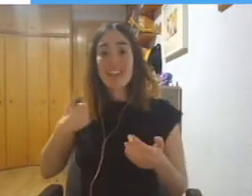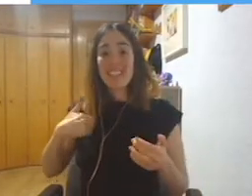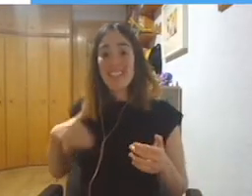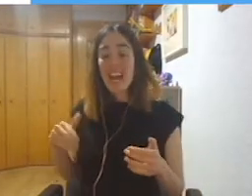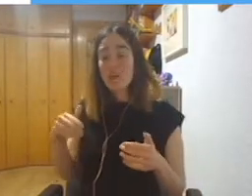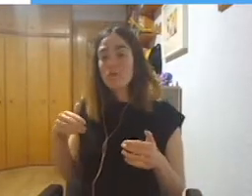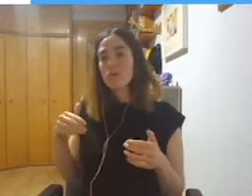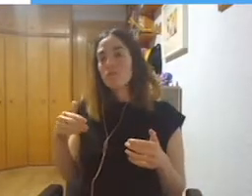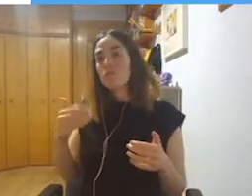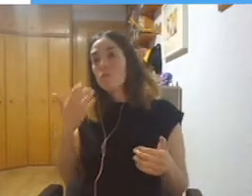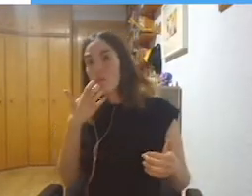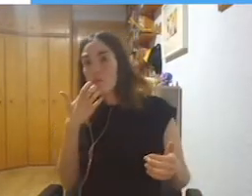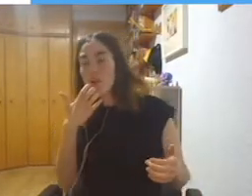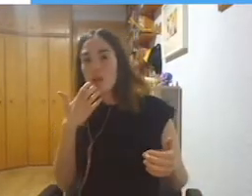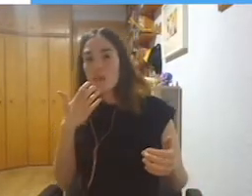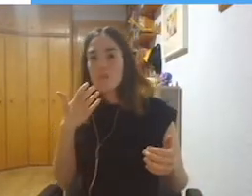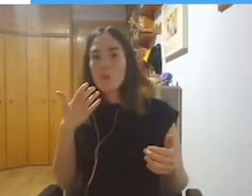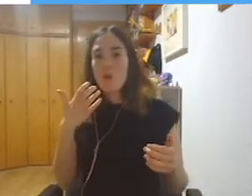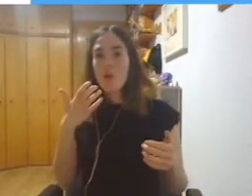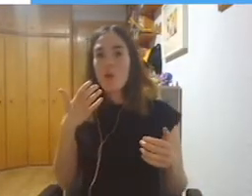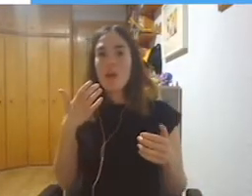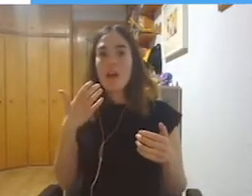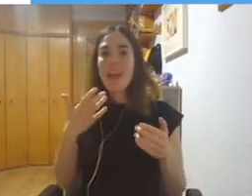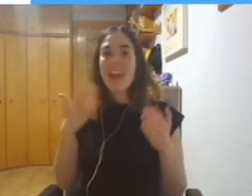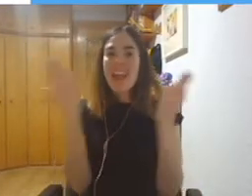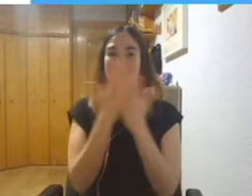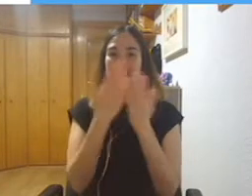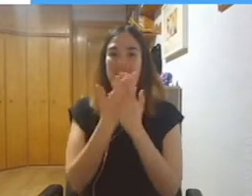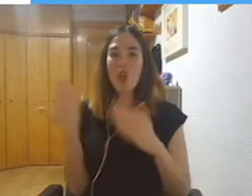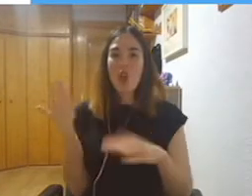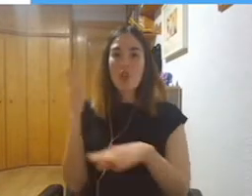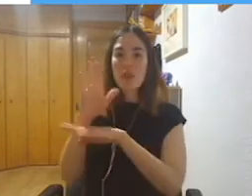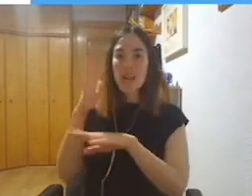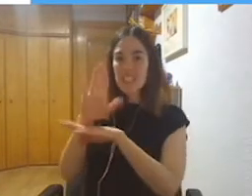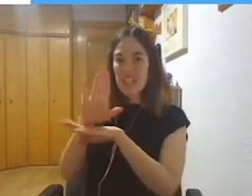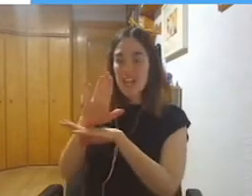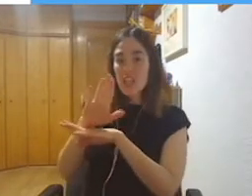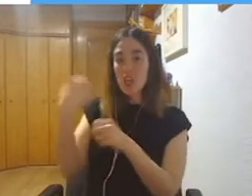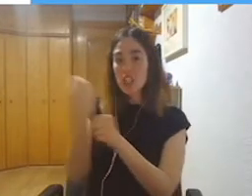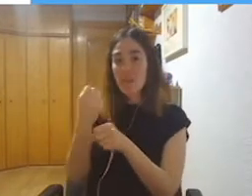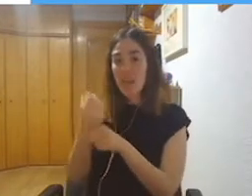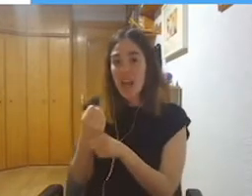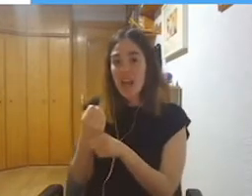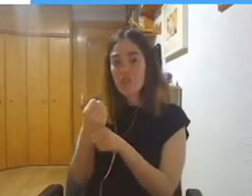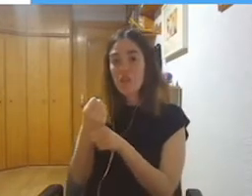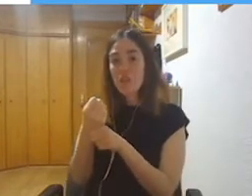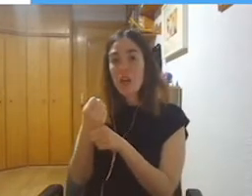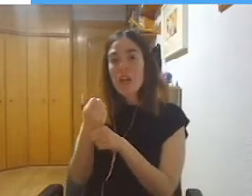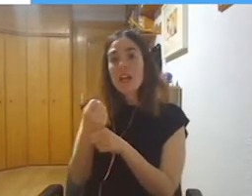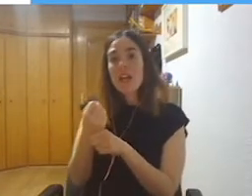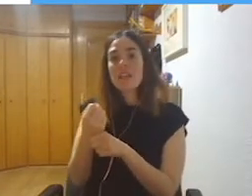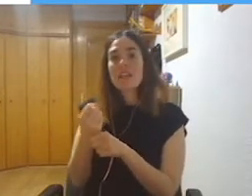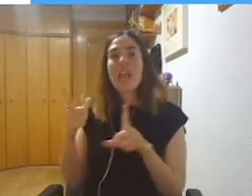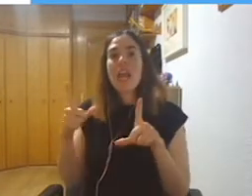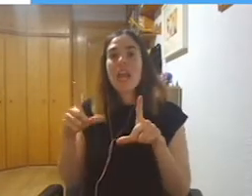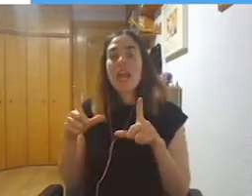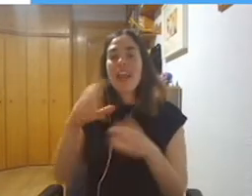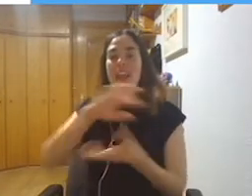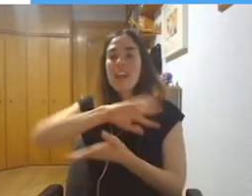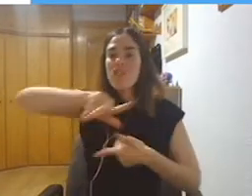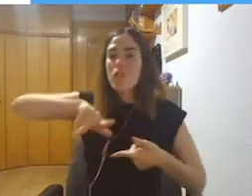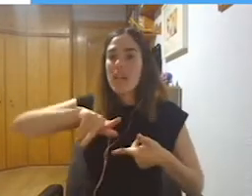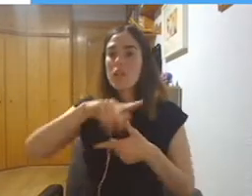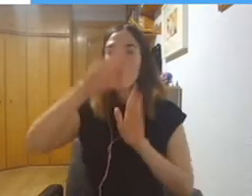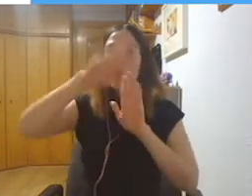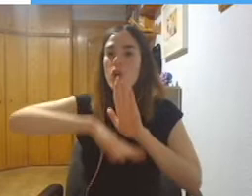había, pues, por ejemplo, estudios sobre la situación y la representación de las propias trabajadoras de informativos, de programas